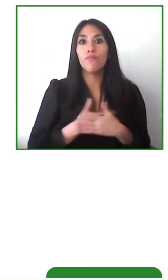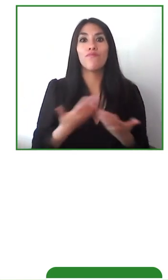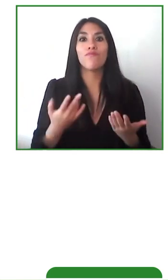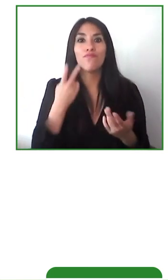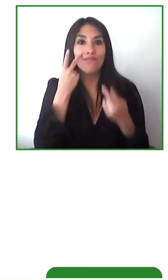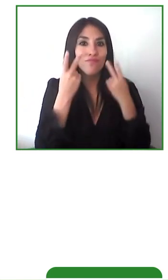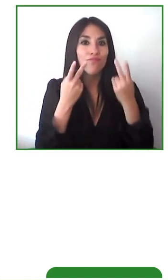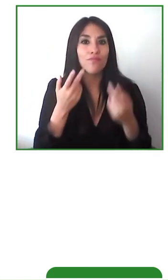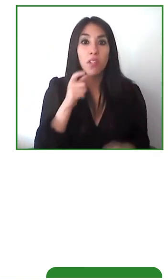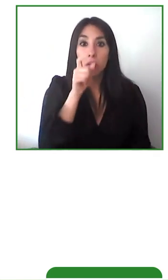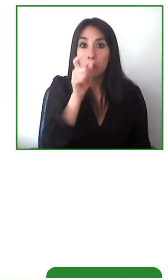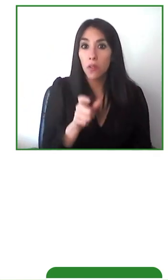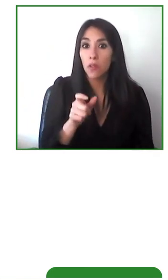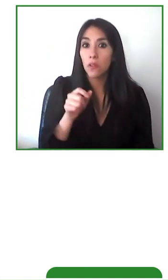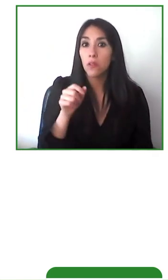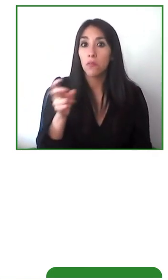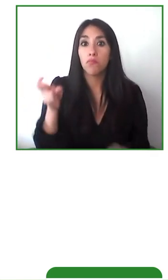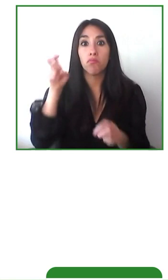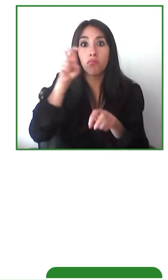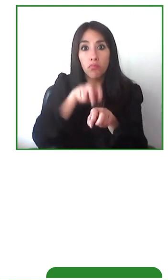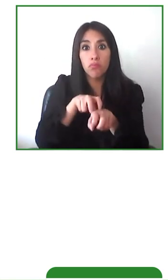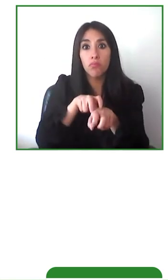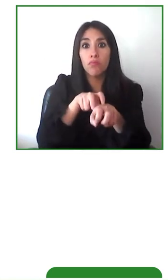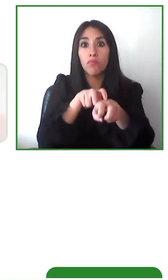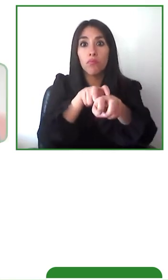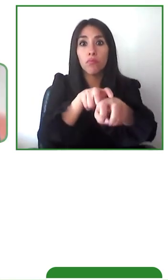dice? Cautivar.